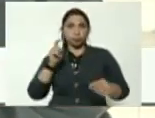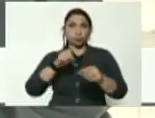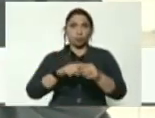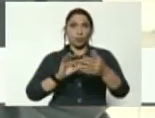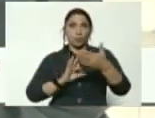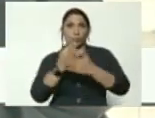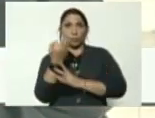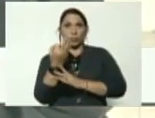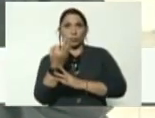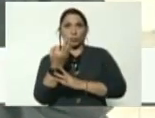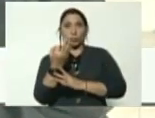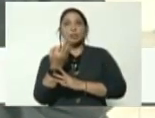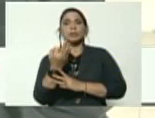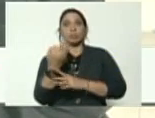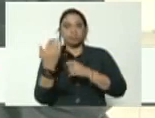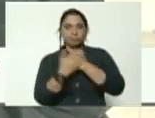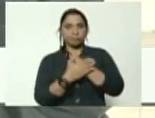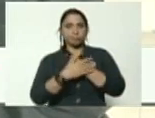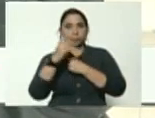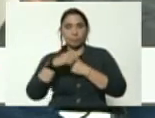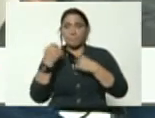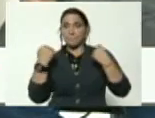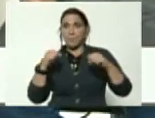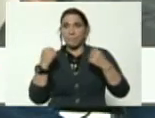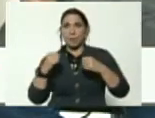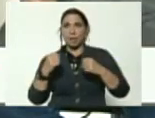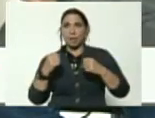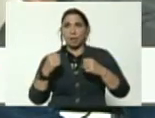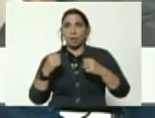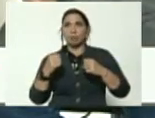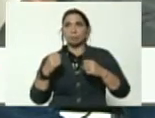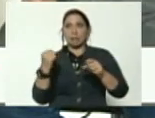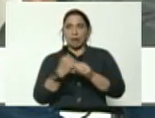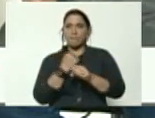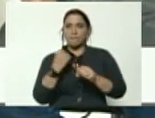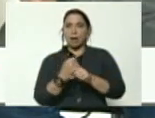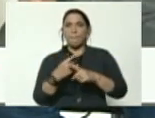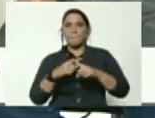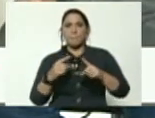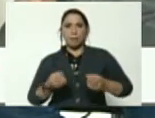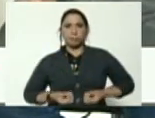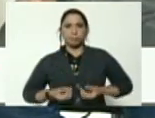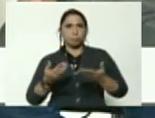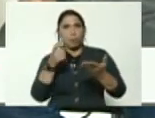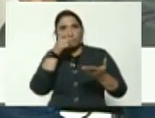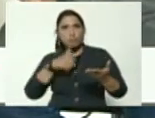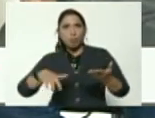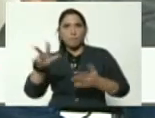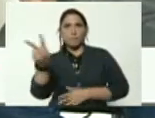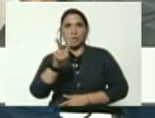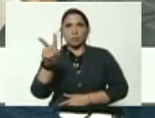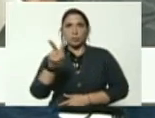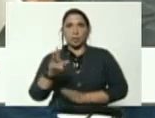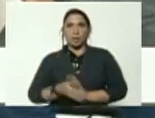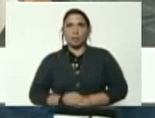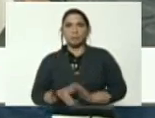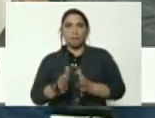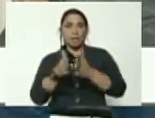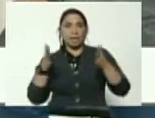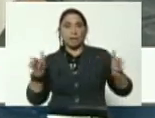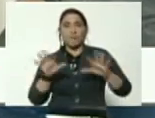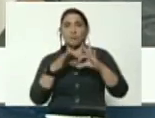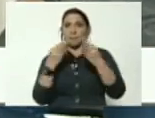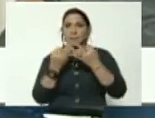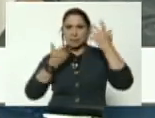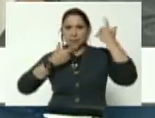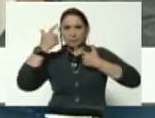fundación y con muchísimo cariño hemos preparado este material para presentarlo a todo el pueblo venezolano y a la gran familia chavista